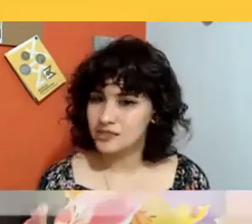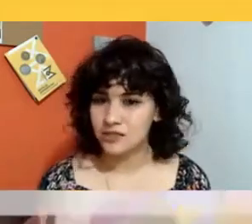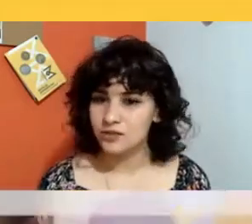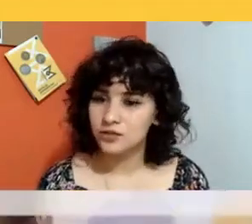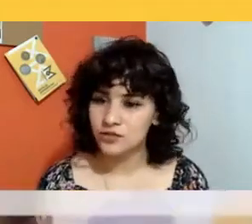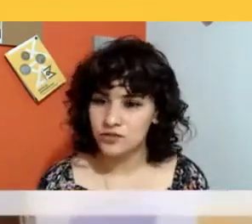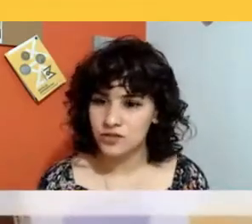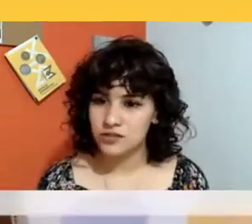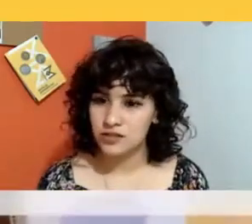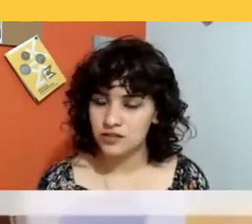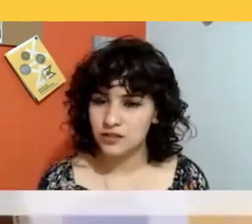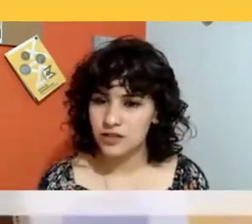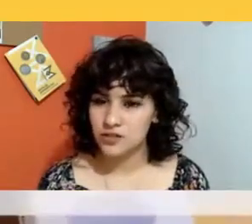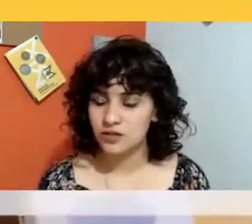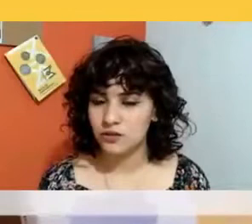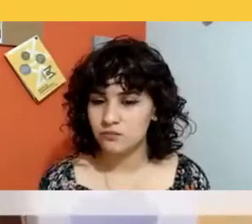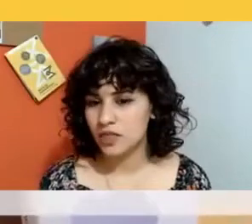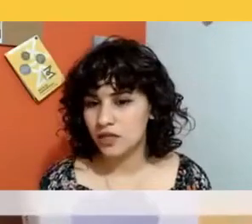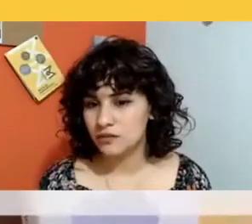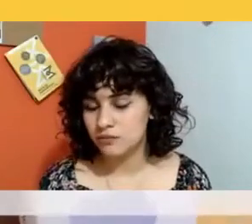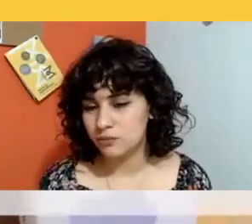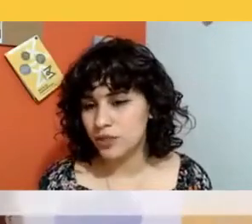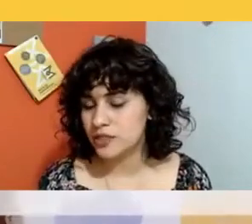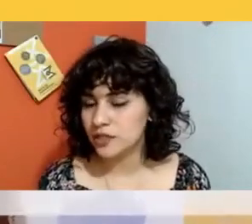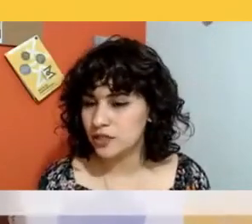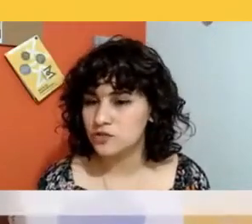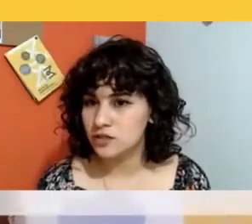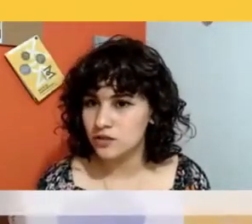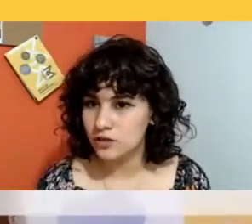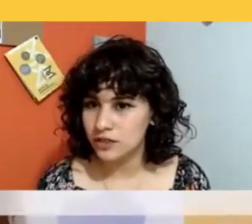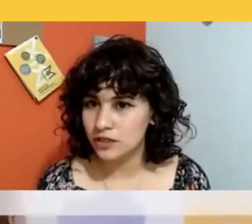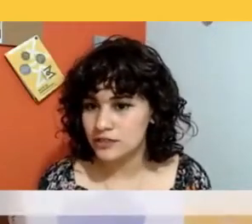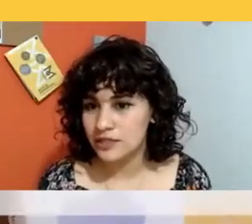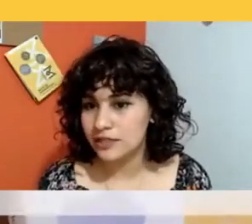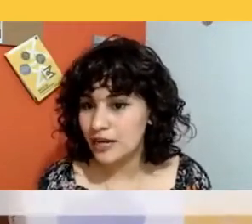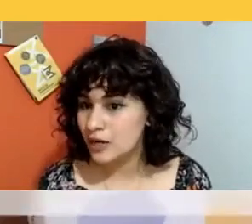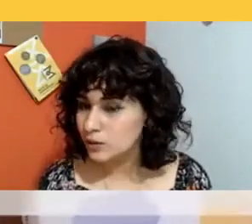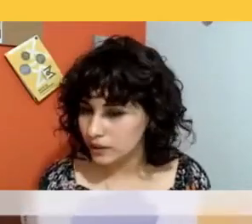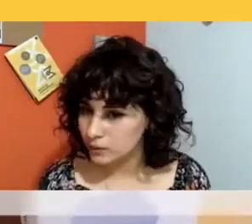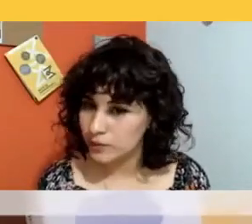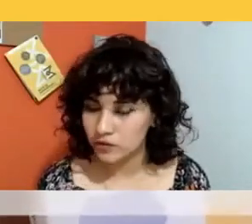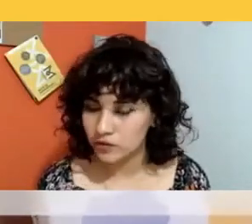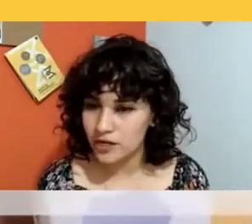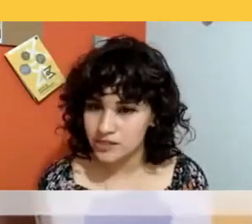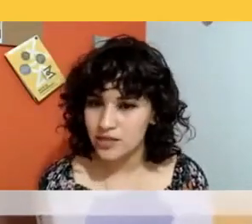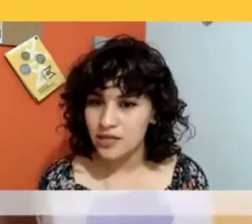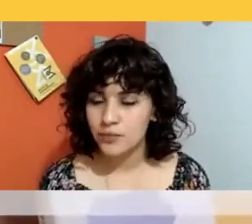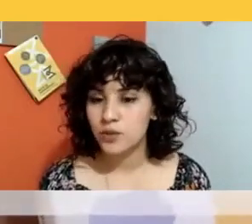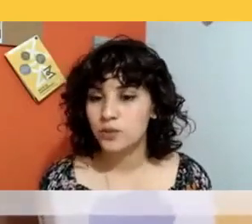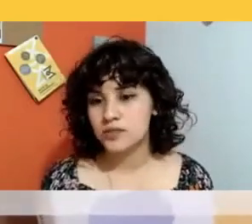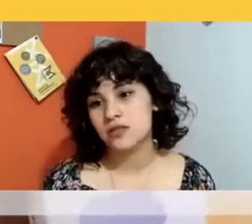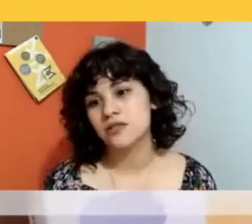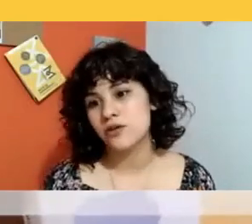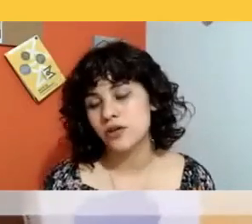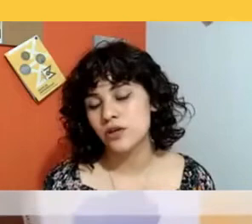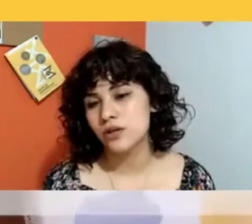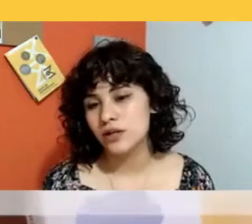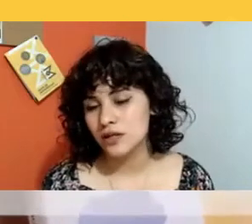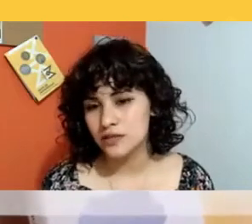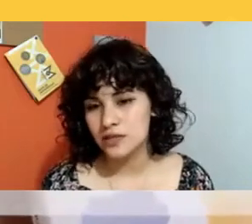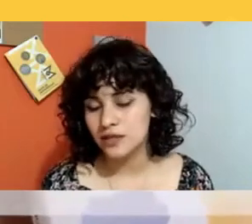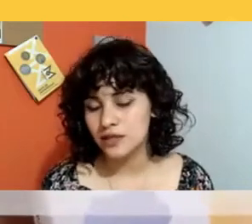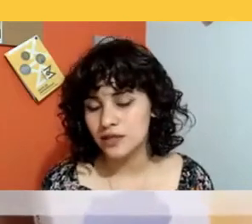en casa, ¿no? Entonces, eso ya puede ser que no se desarrolle en el aula, en el momento de clase, pero puede ser desarrollado